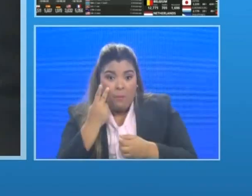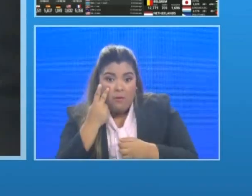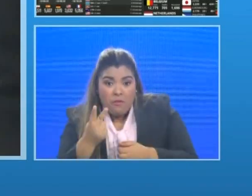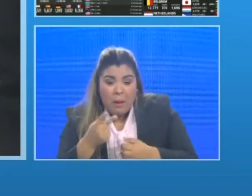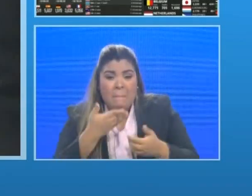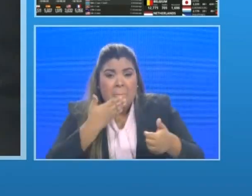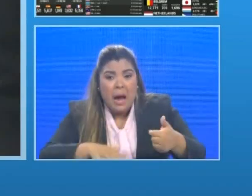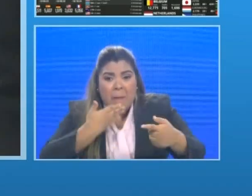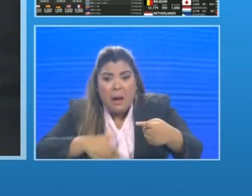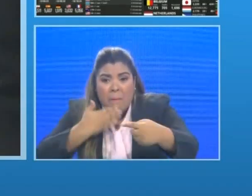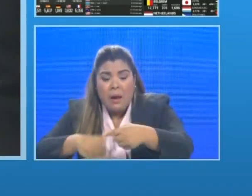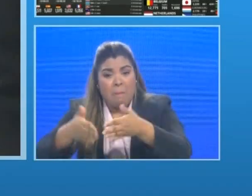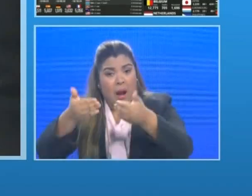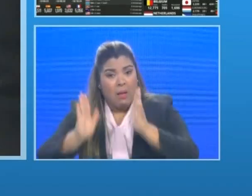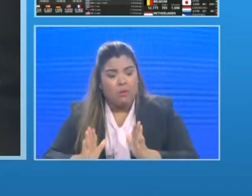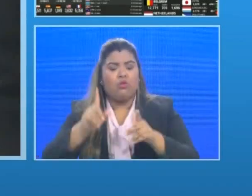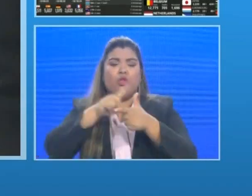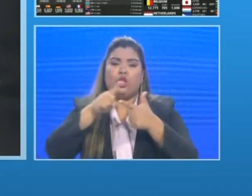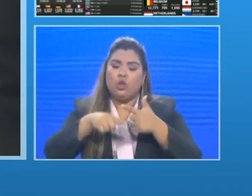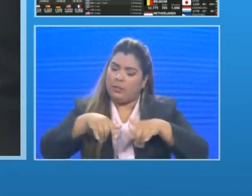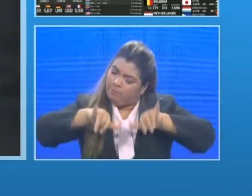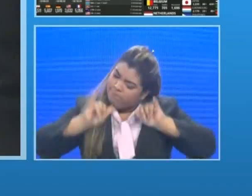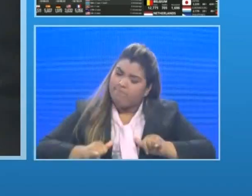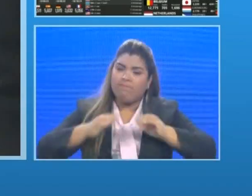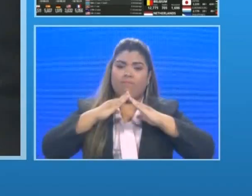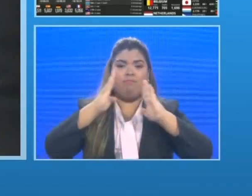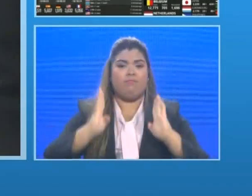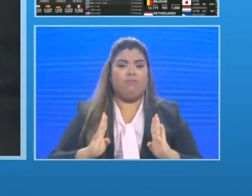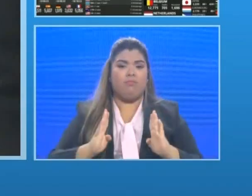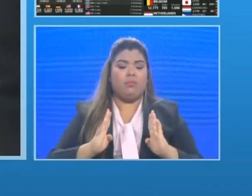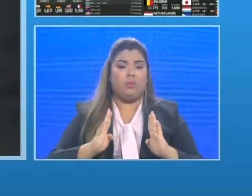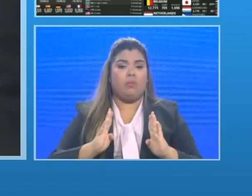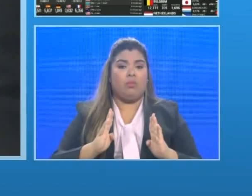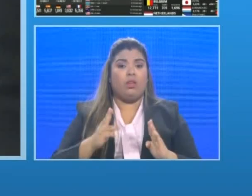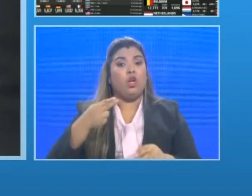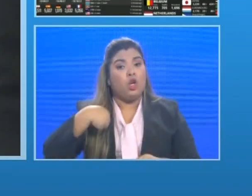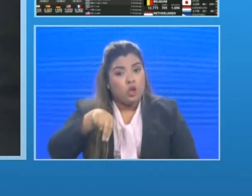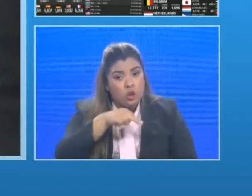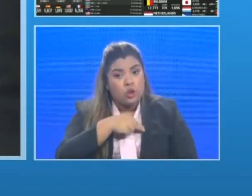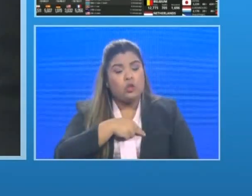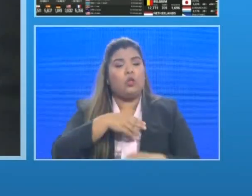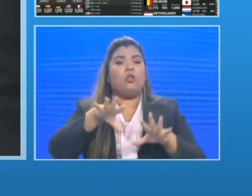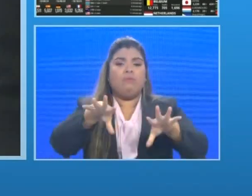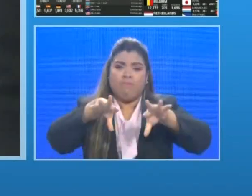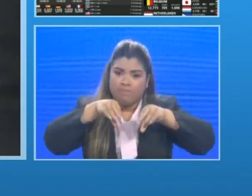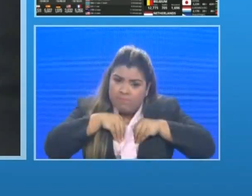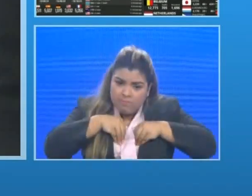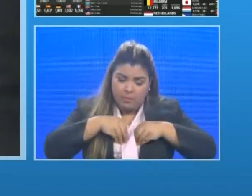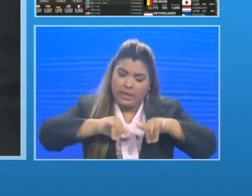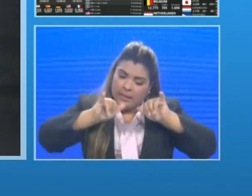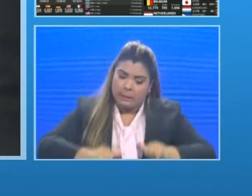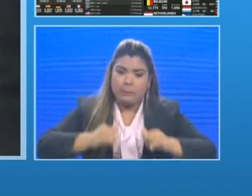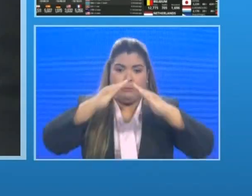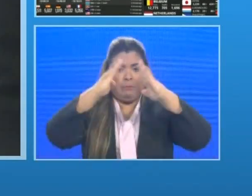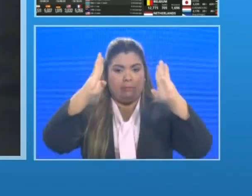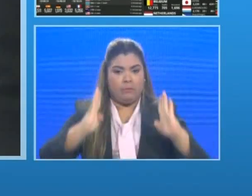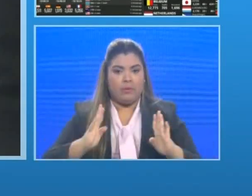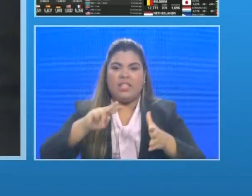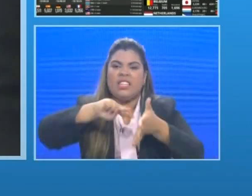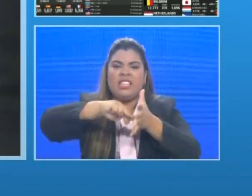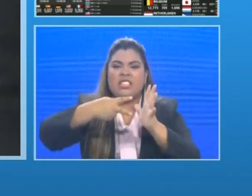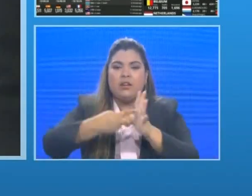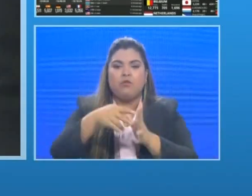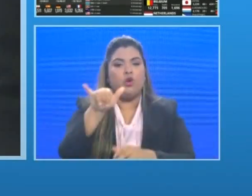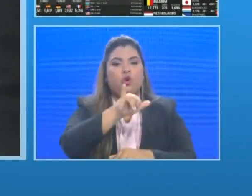las autoridades sanitarias lideradas por el Ministerio de Salud, se quedan en casa, vamos a cortar la